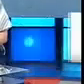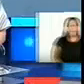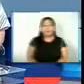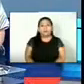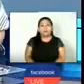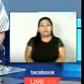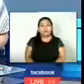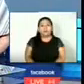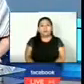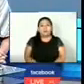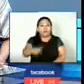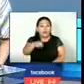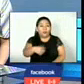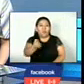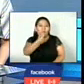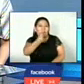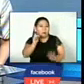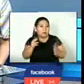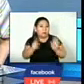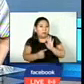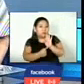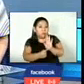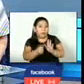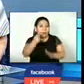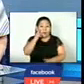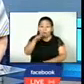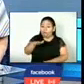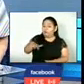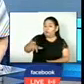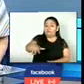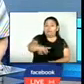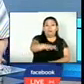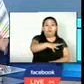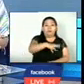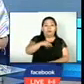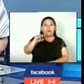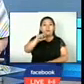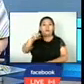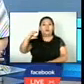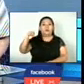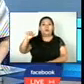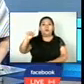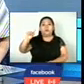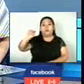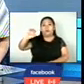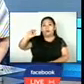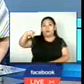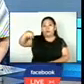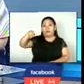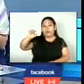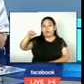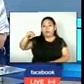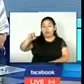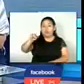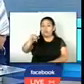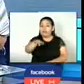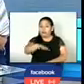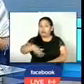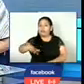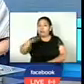a continuación le mostramos como el lago de Coatepeque se sigue contaminando más detalles de esta